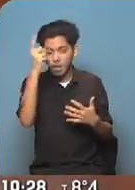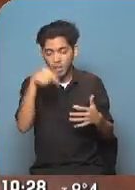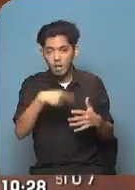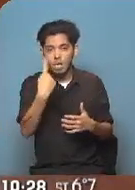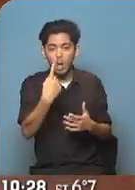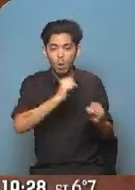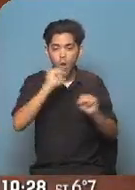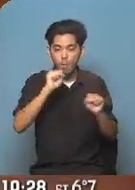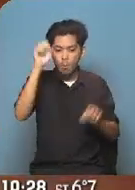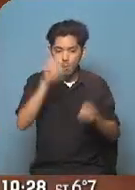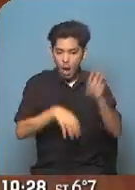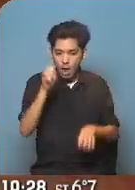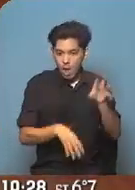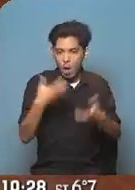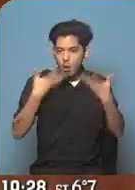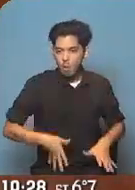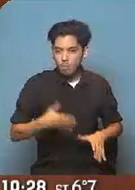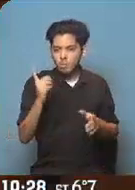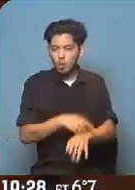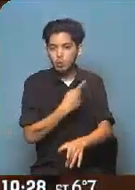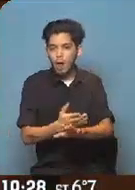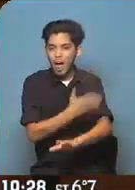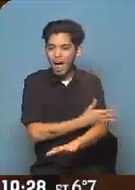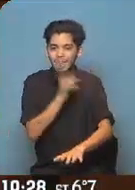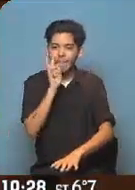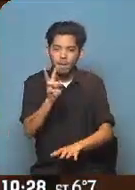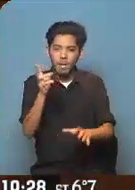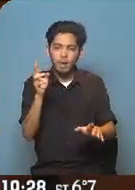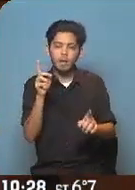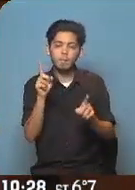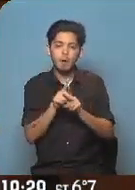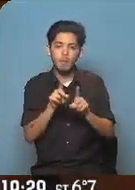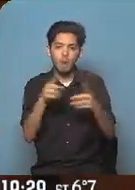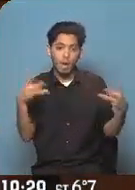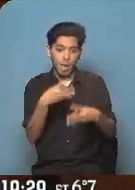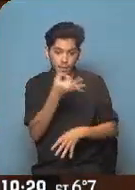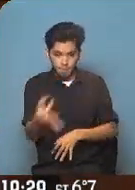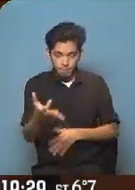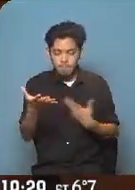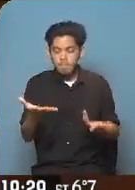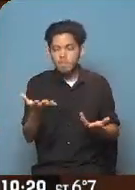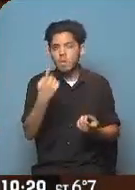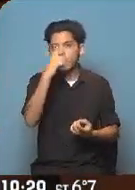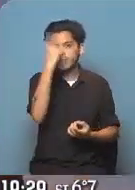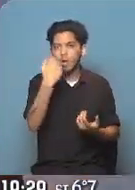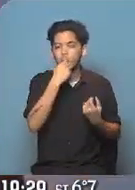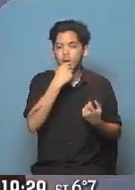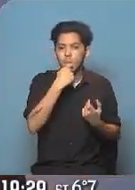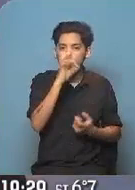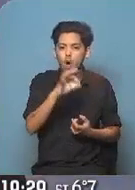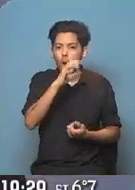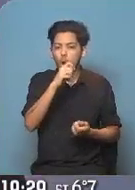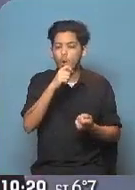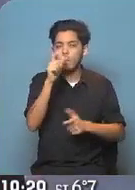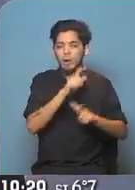bombardeo convencional como el que estábamos acostumbrado a ver en los conflictos bélicos no sólo de un estado sino también por ejemplo de narcotraficantes o